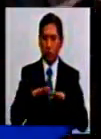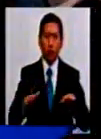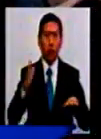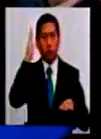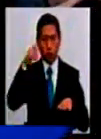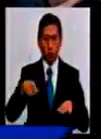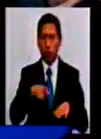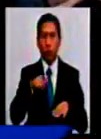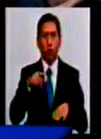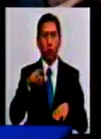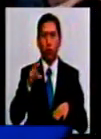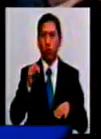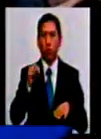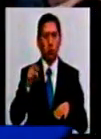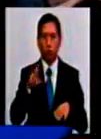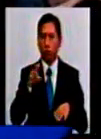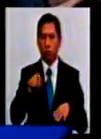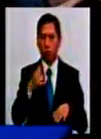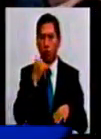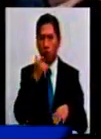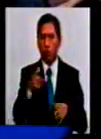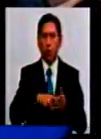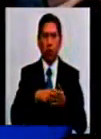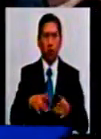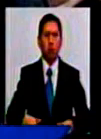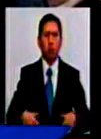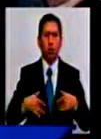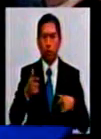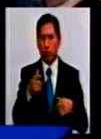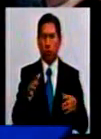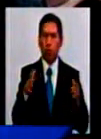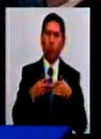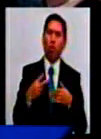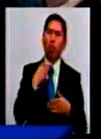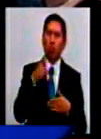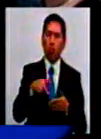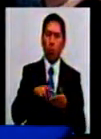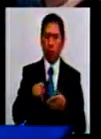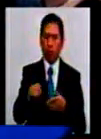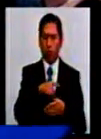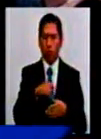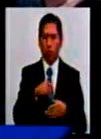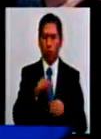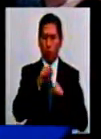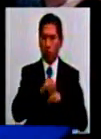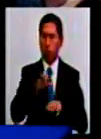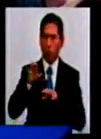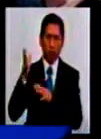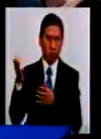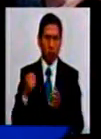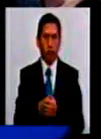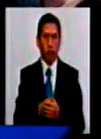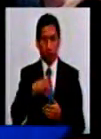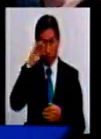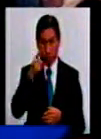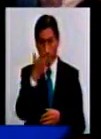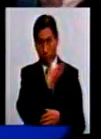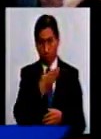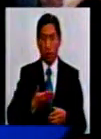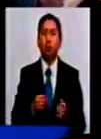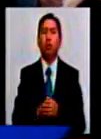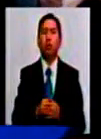no merecen vivir enclaustrados entre las cordilleras. Señor